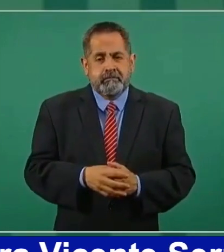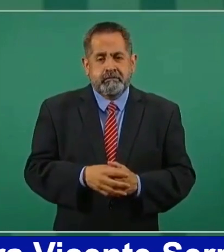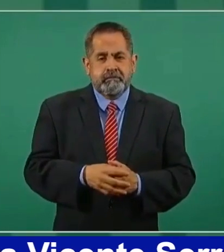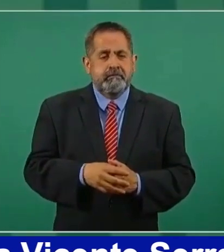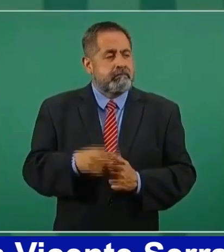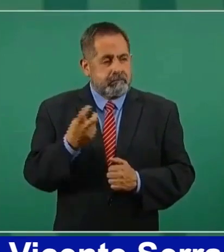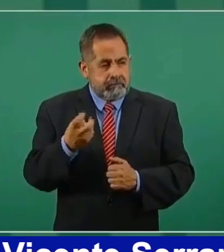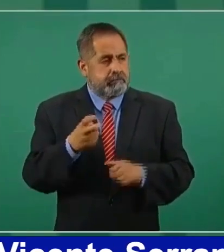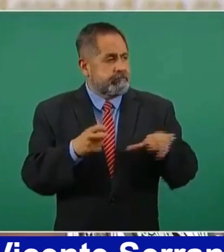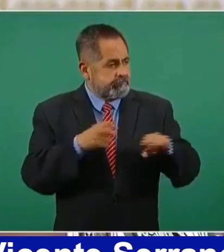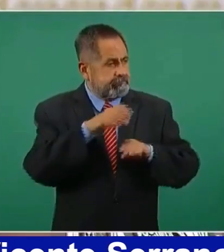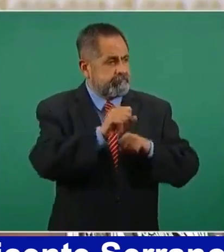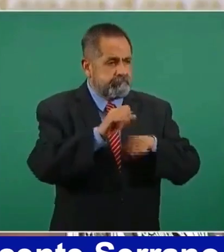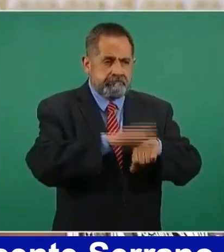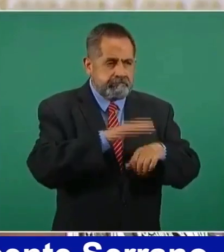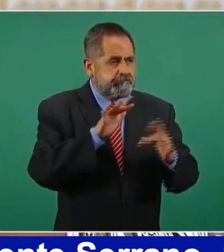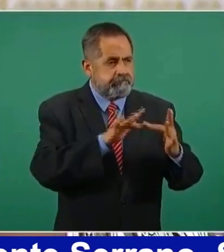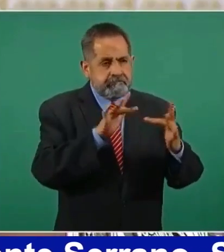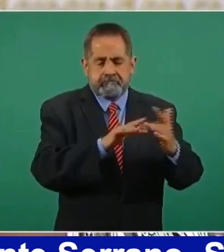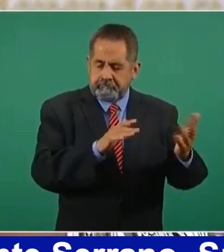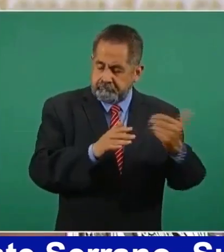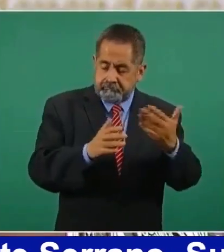Y así vamos a seguir